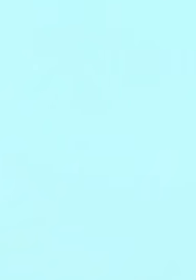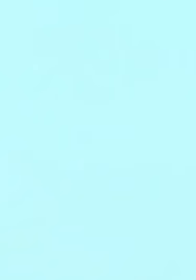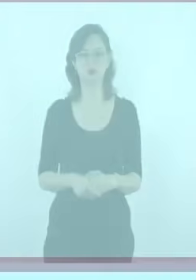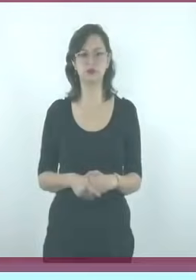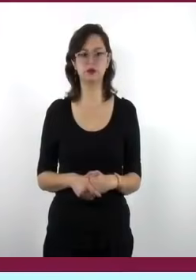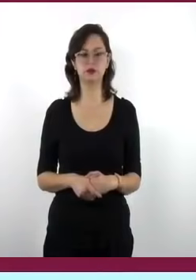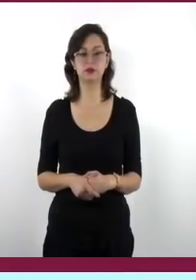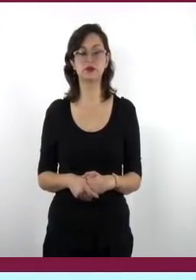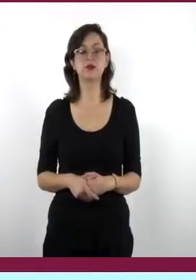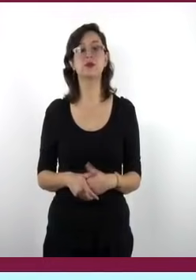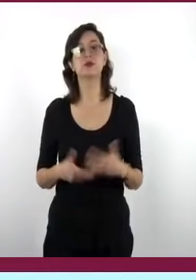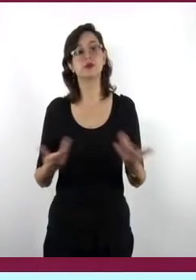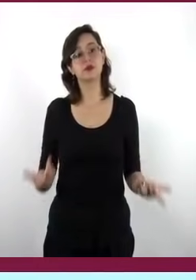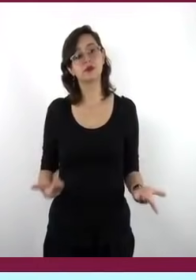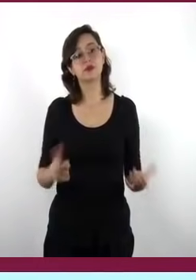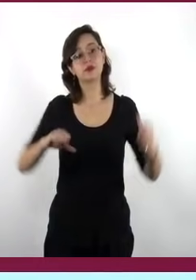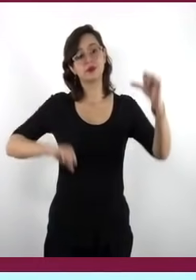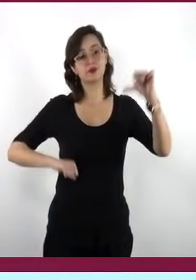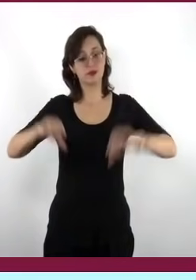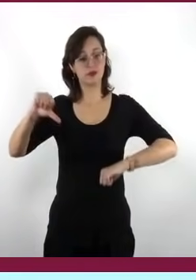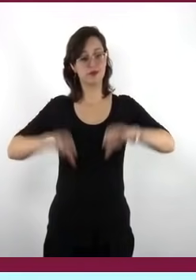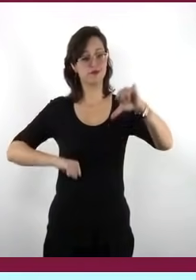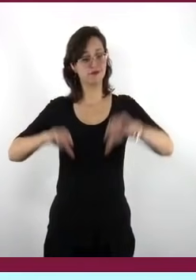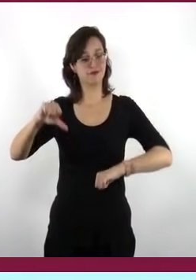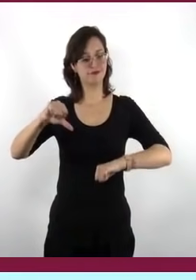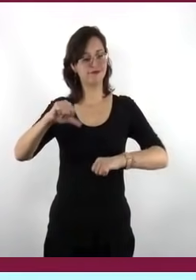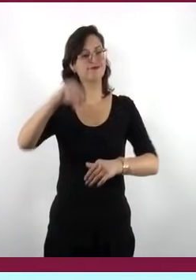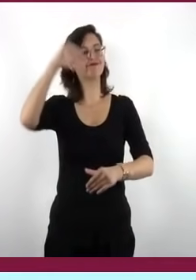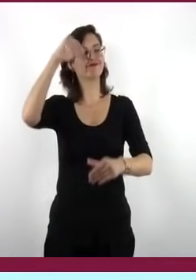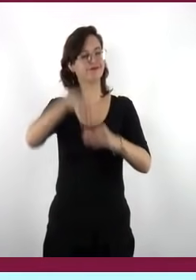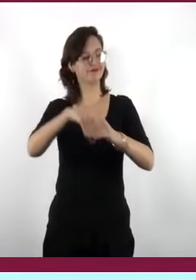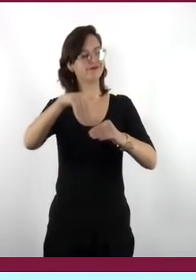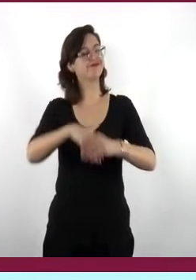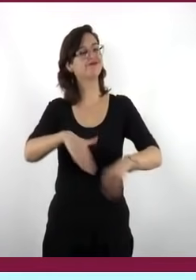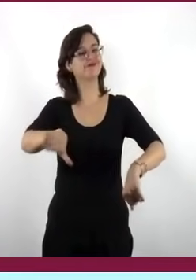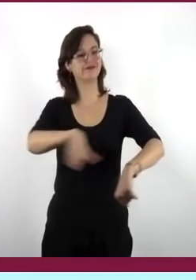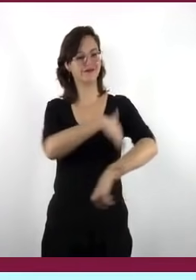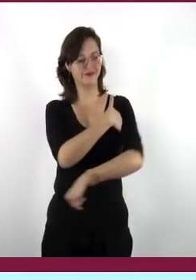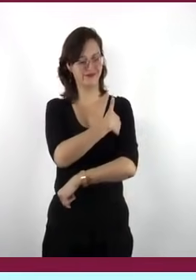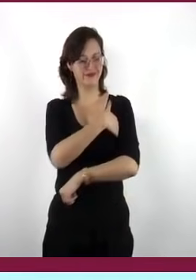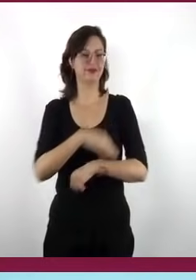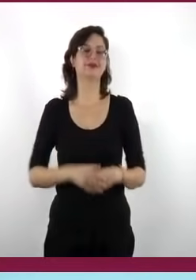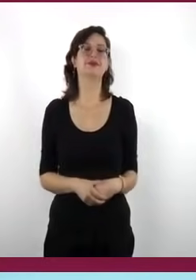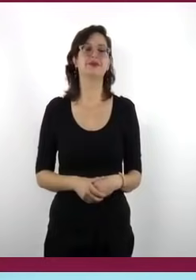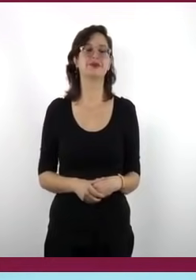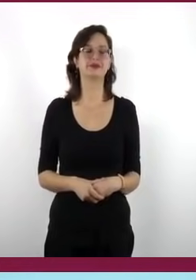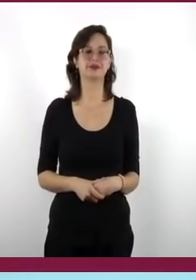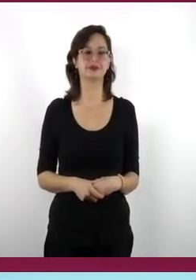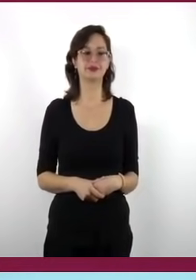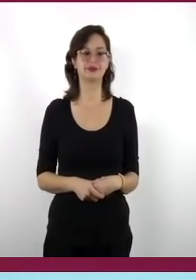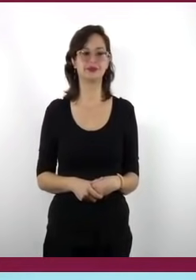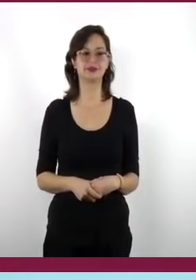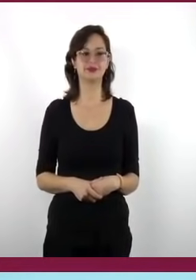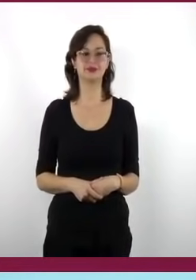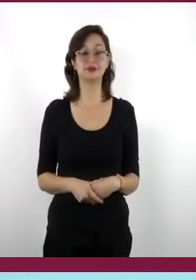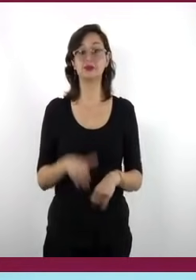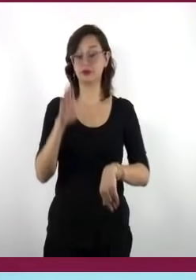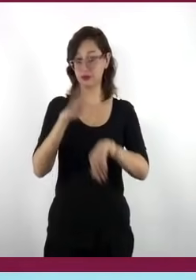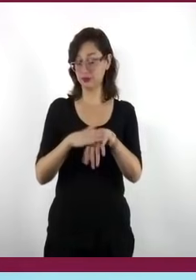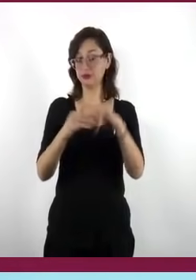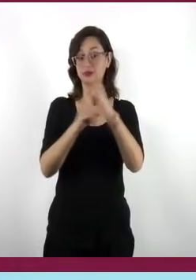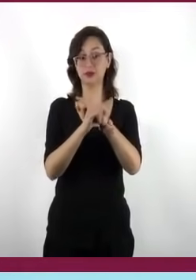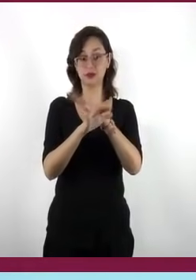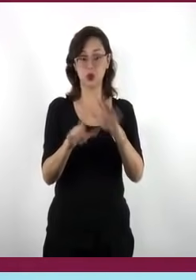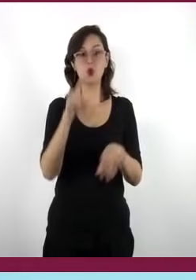Los resultados de estas actividades deben anexarlos a su carpeta de experiencias. Si quieren saber más,